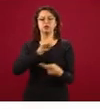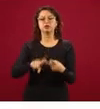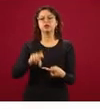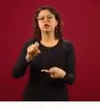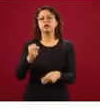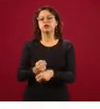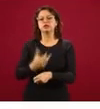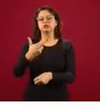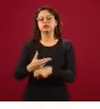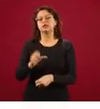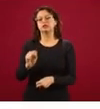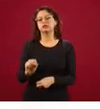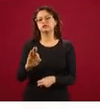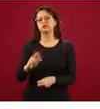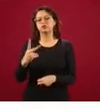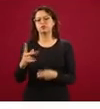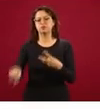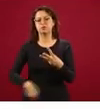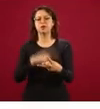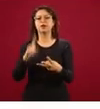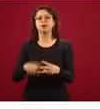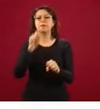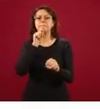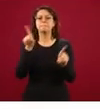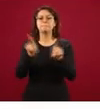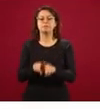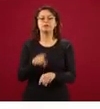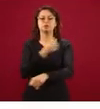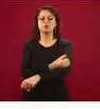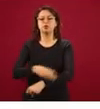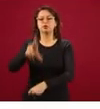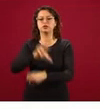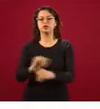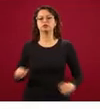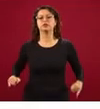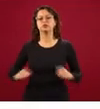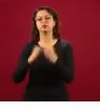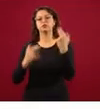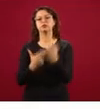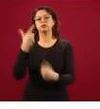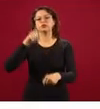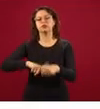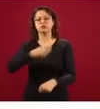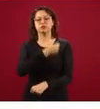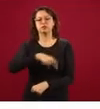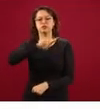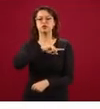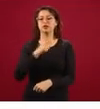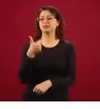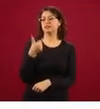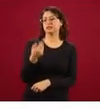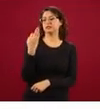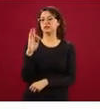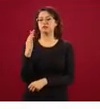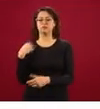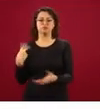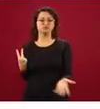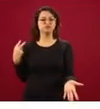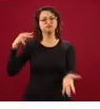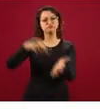Pública, el comisionado coordinador de los Institutos Nacionales de Salud el pasado 6 de febrero. La visita fue muy